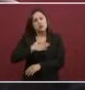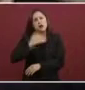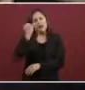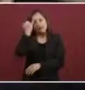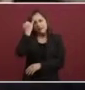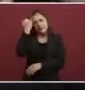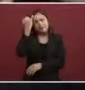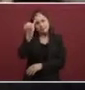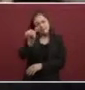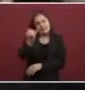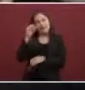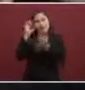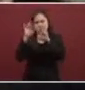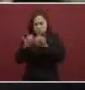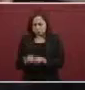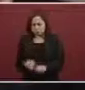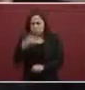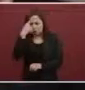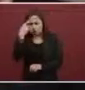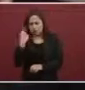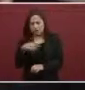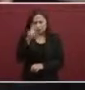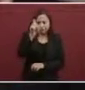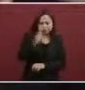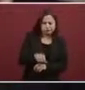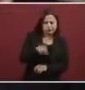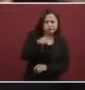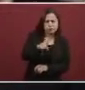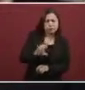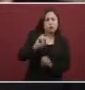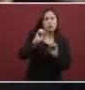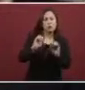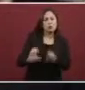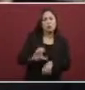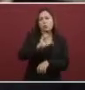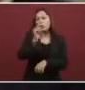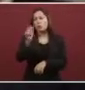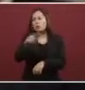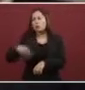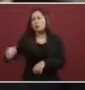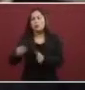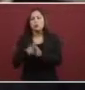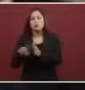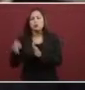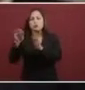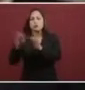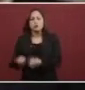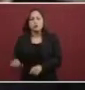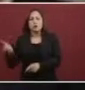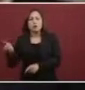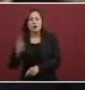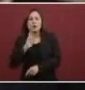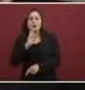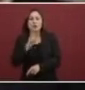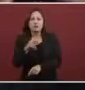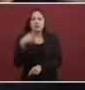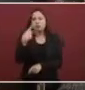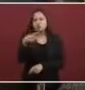constructiva, o los lacayos que cuando usted pregunte la hora le respondan la que usted quiera, señor